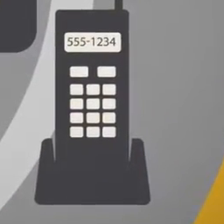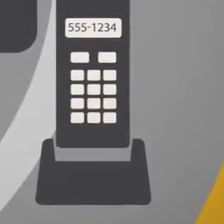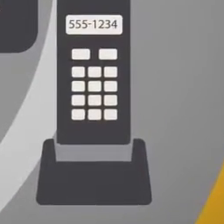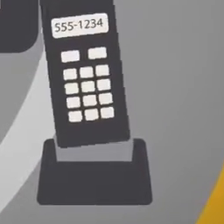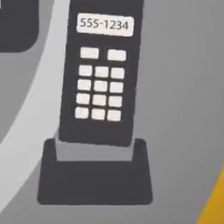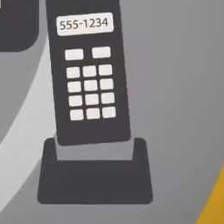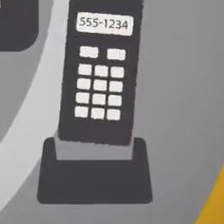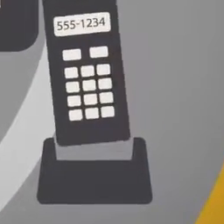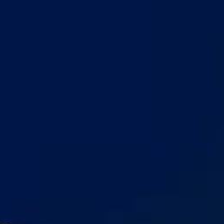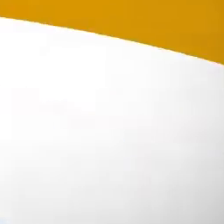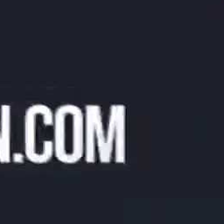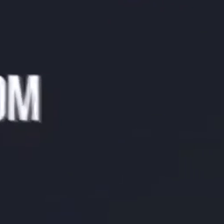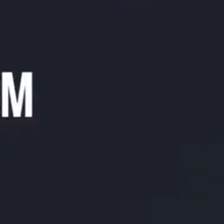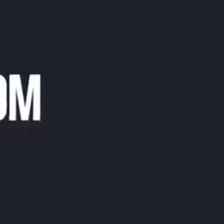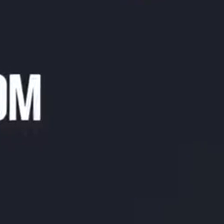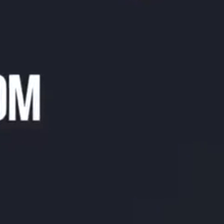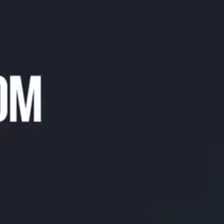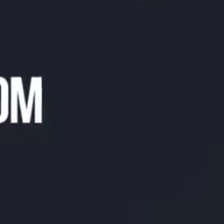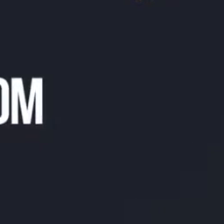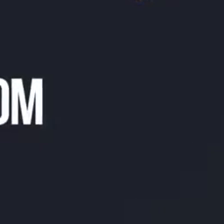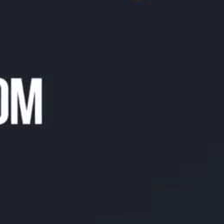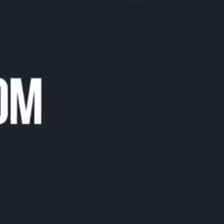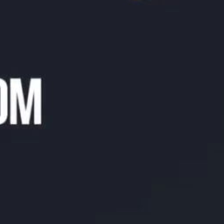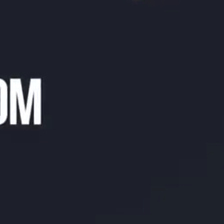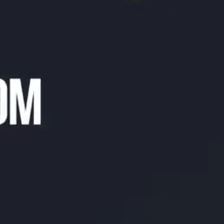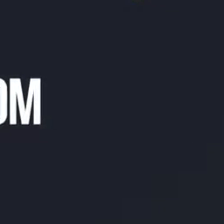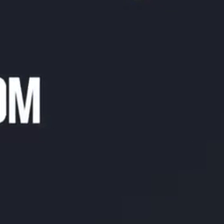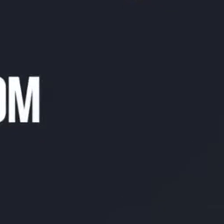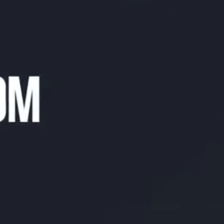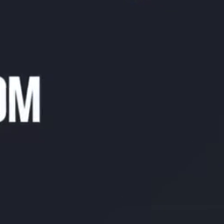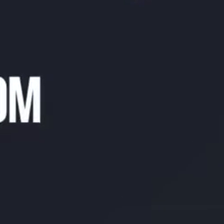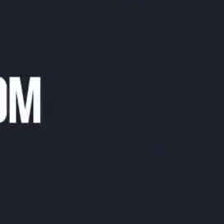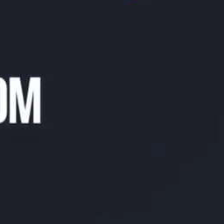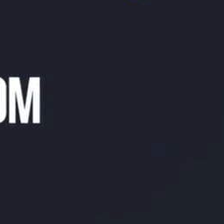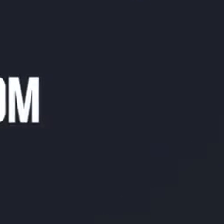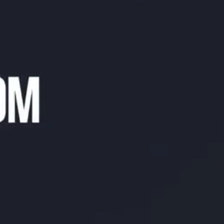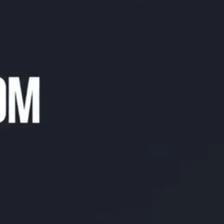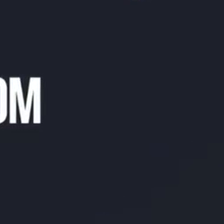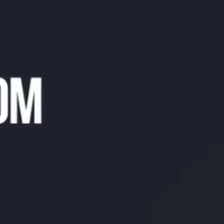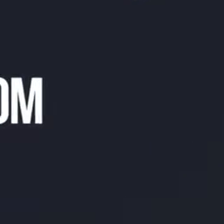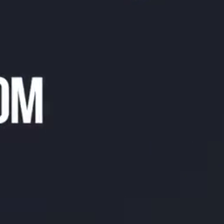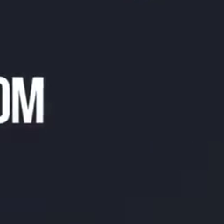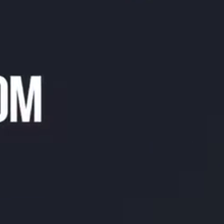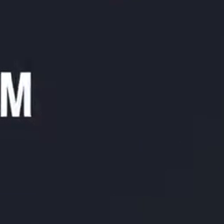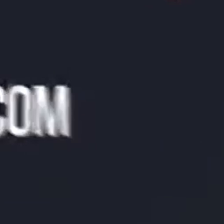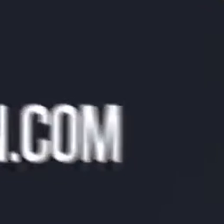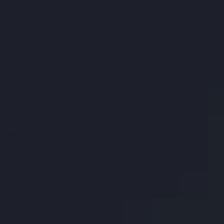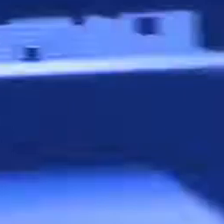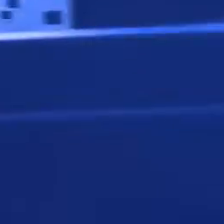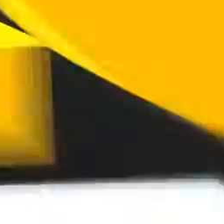a niveles increíbles. Anímate a pautar con nosotros.